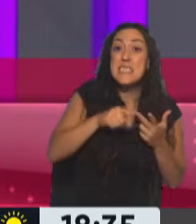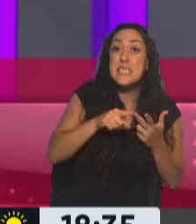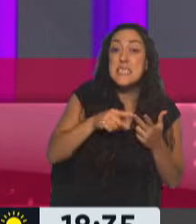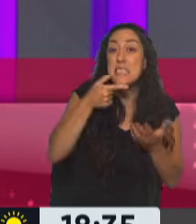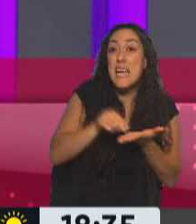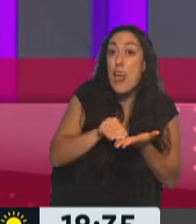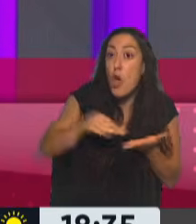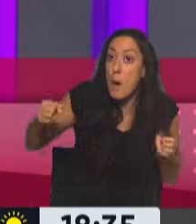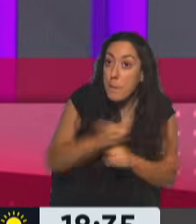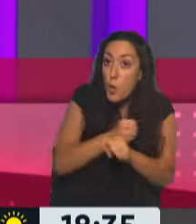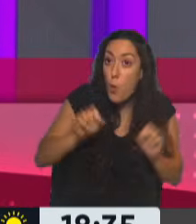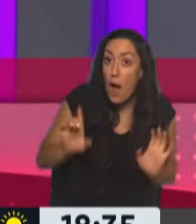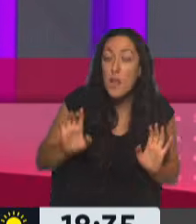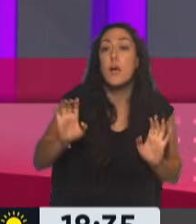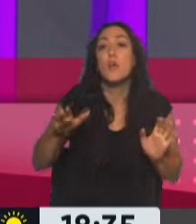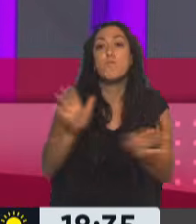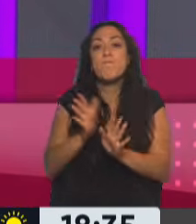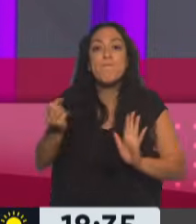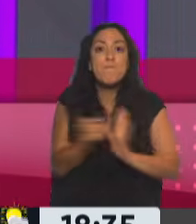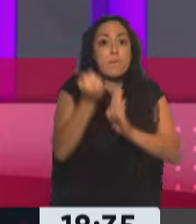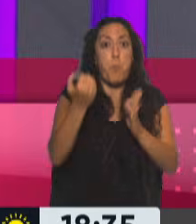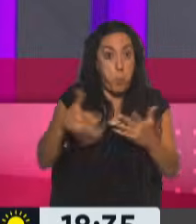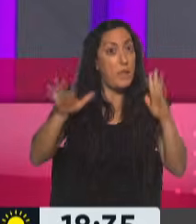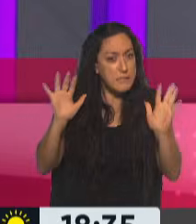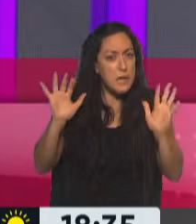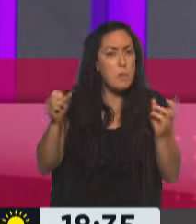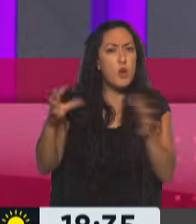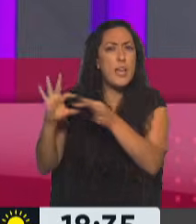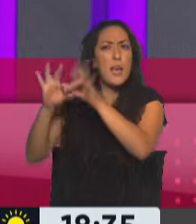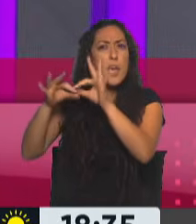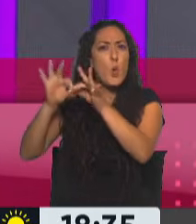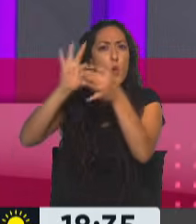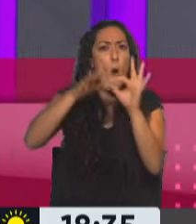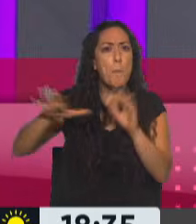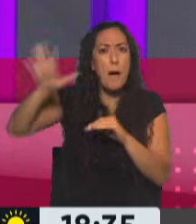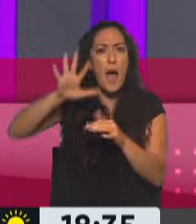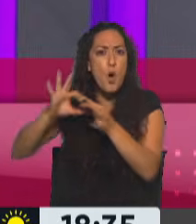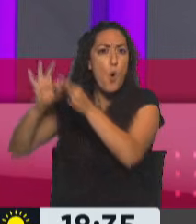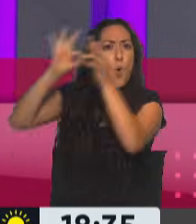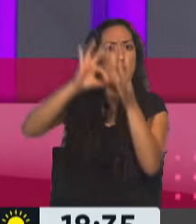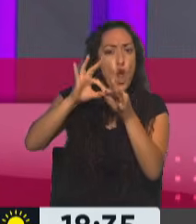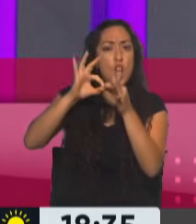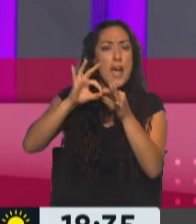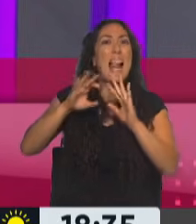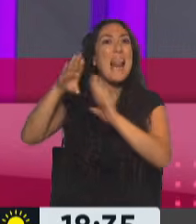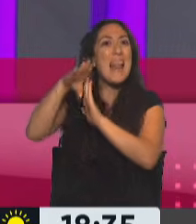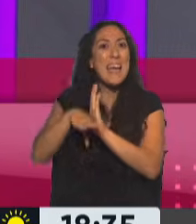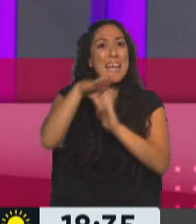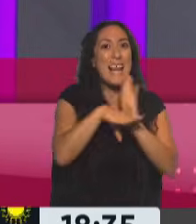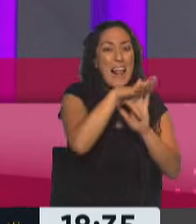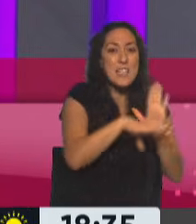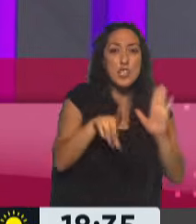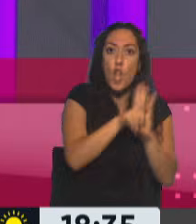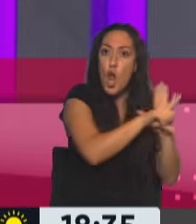Senado, puede ser un antes y un después? Sobre todo también tomando que la Unión Europea dio a entender que podría avanzar en una legislación